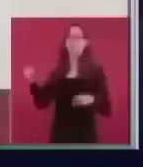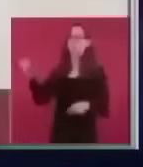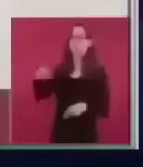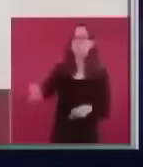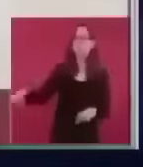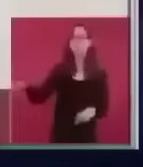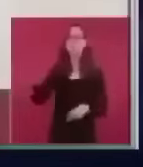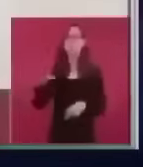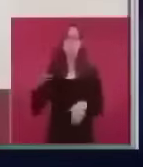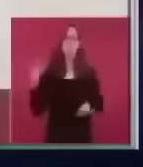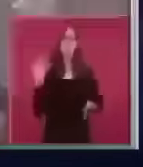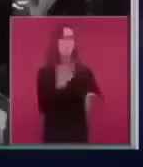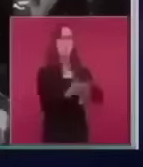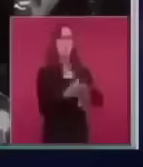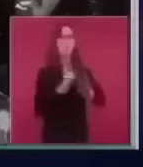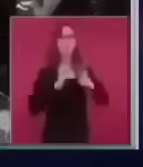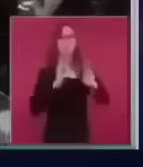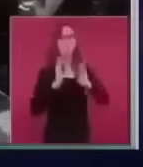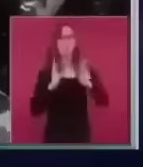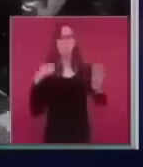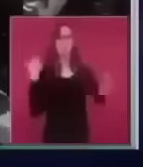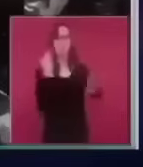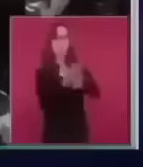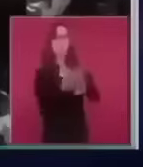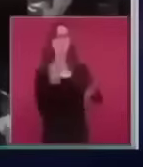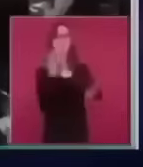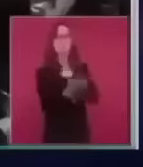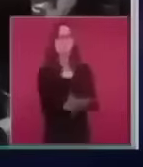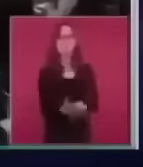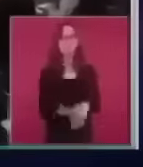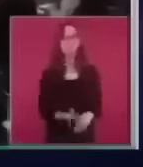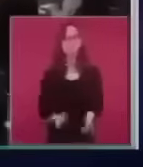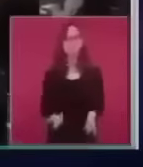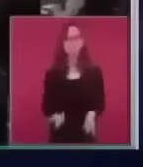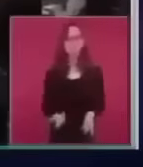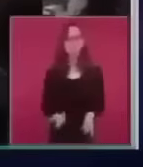a la presencia del ejército.